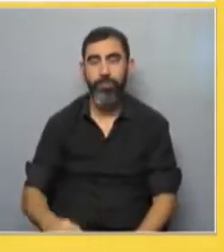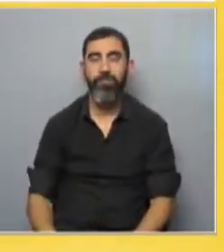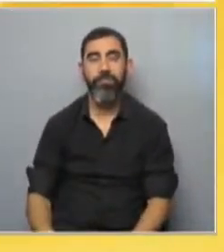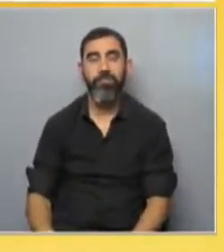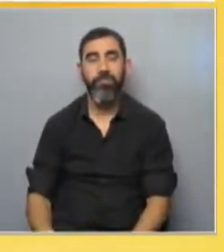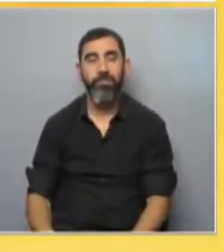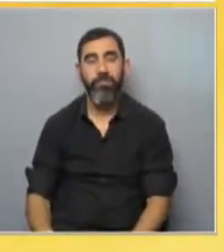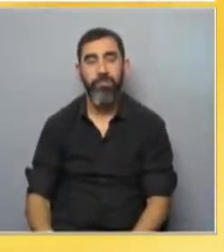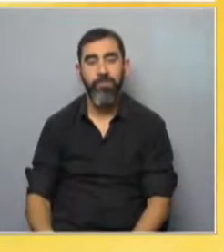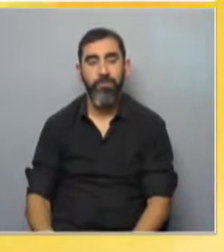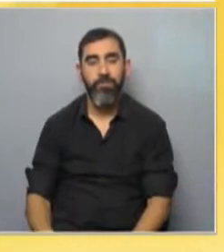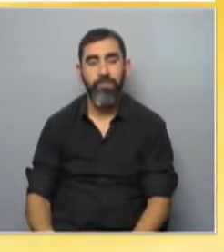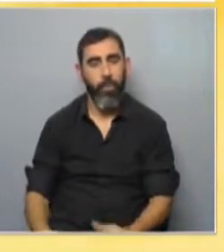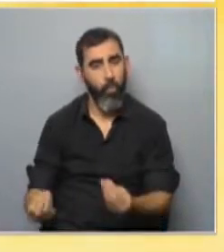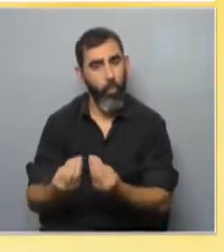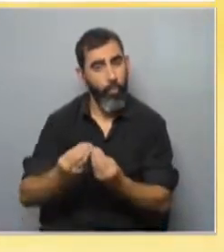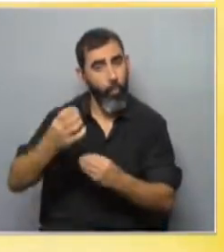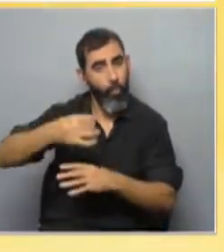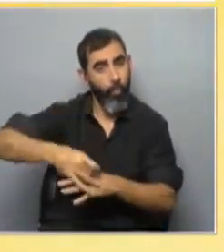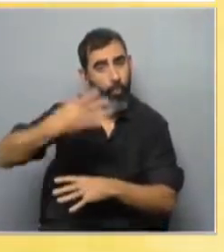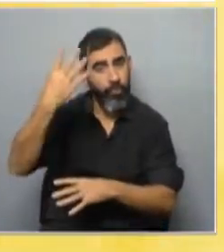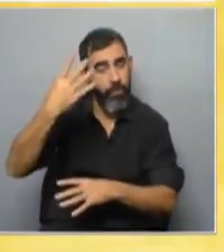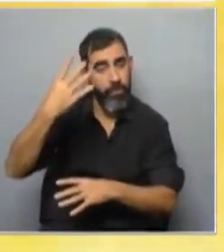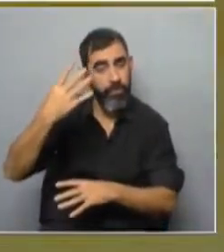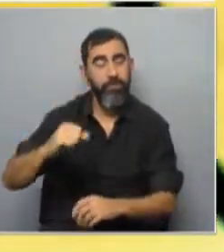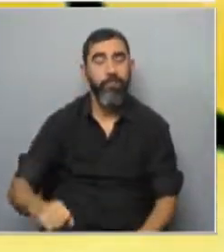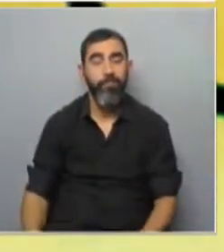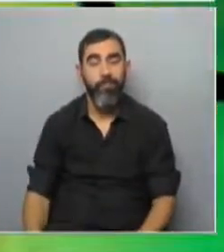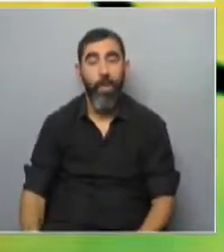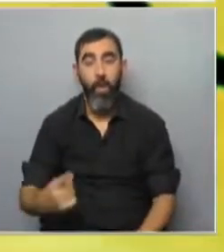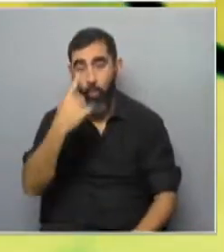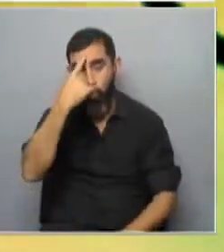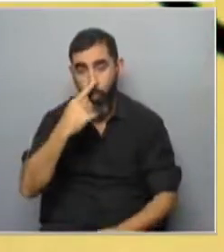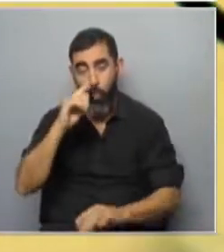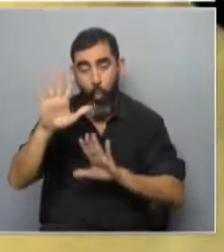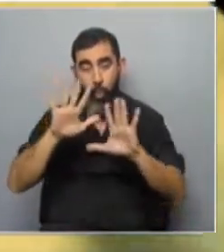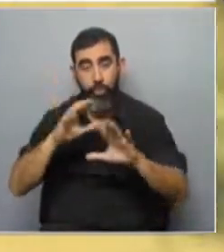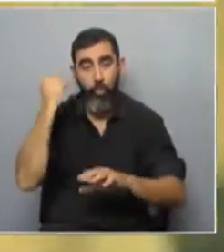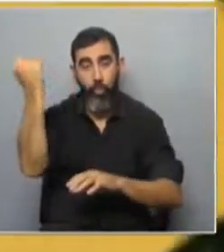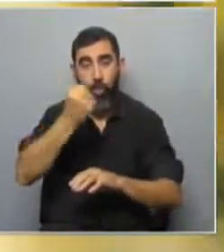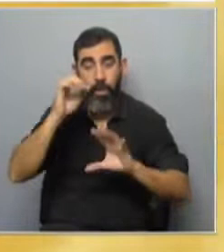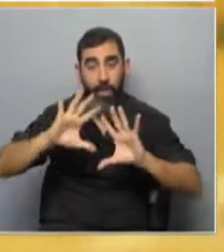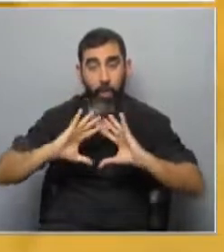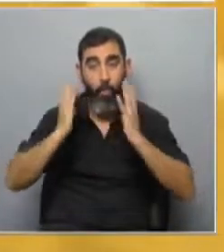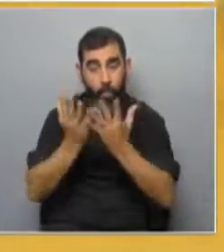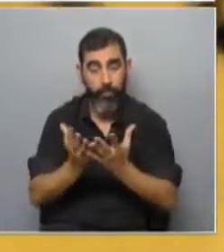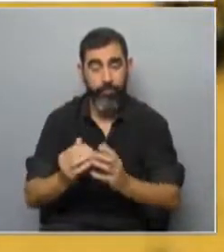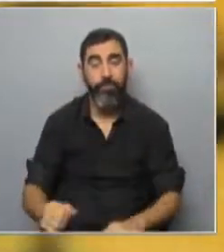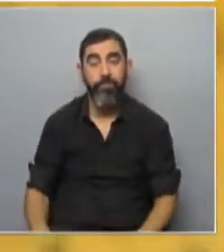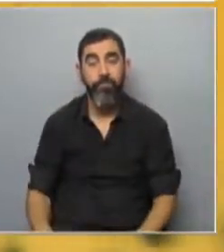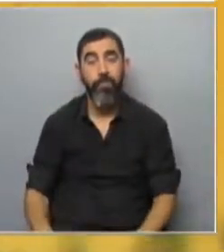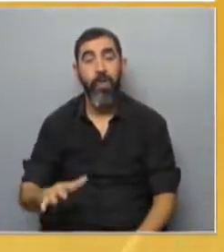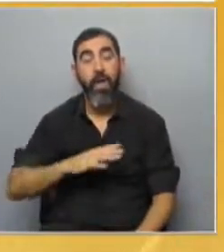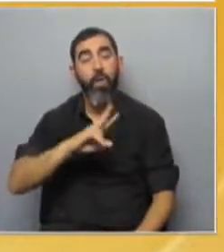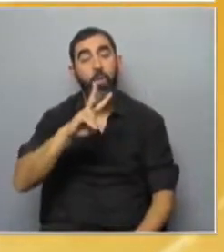Han salido unos cuantos profesionales que están incluso en museos muy importantes en el mundo, pero esa es otra historia. Acá hay dos